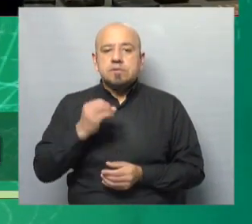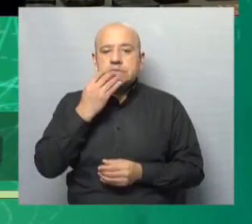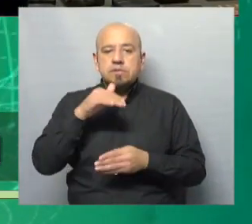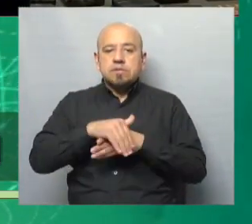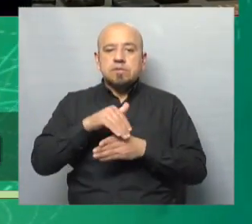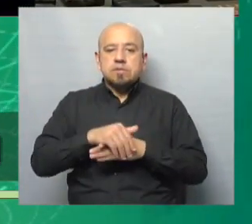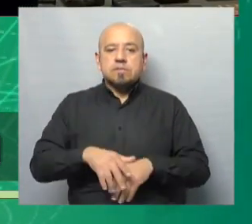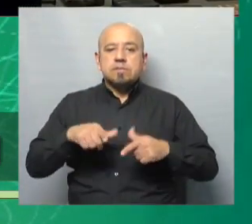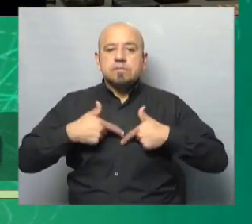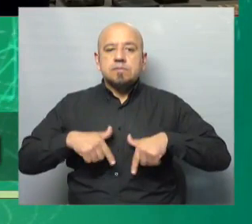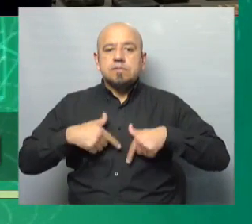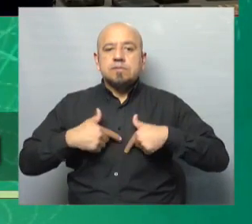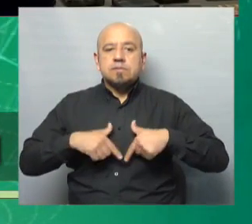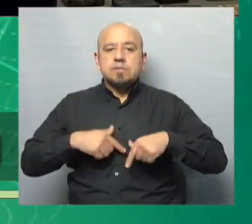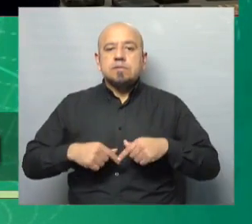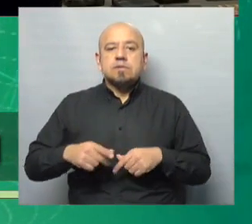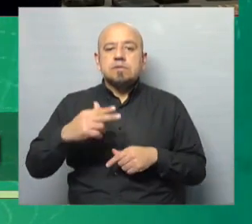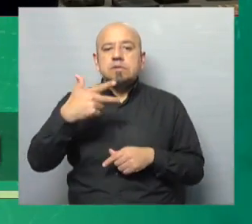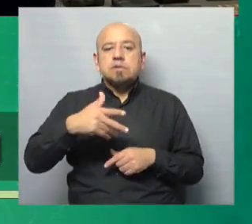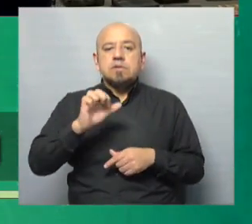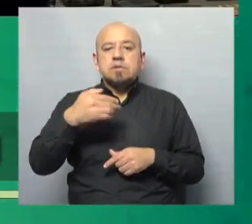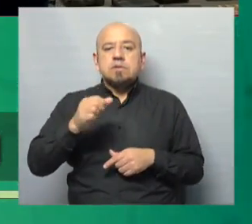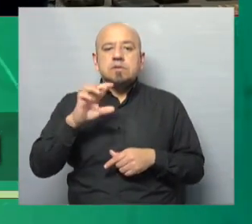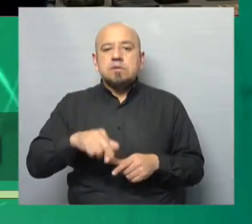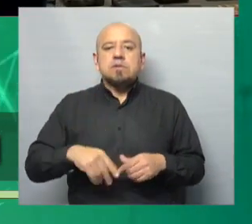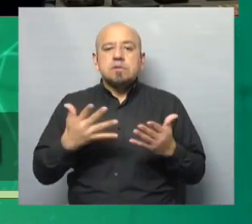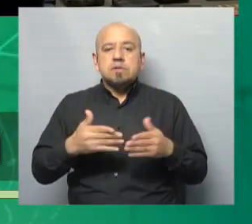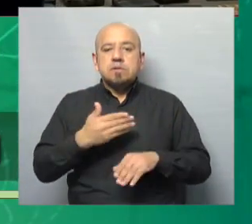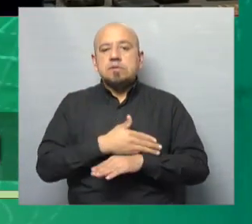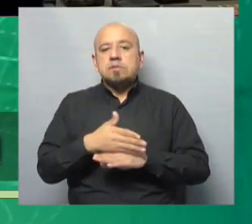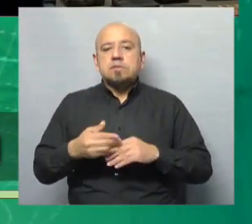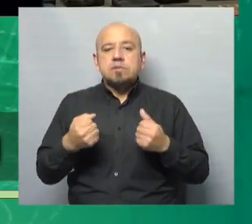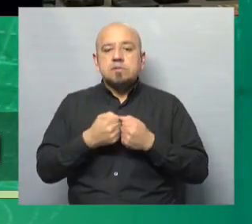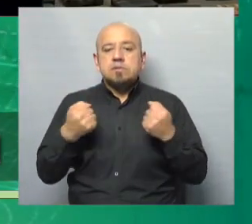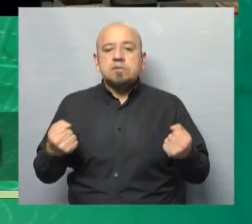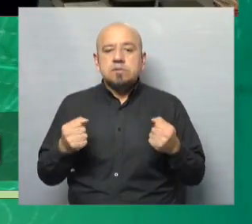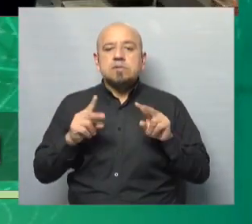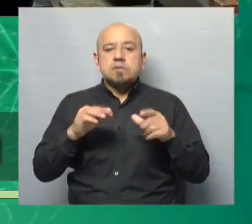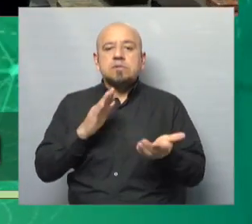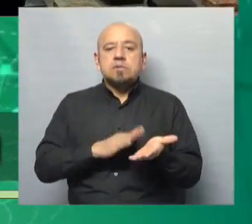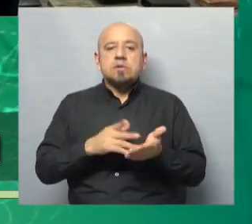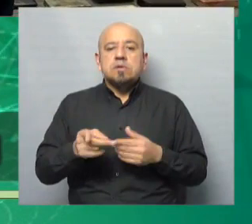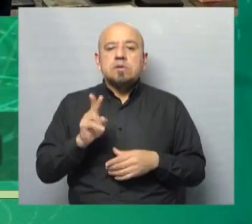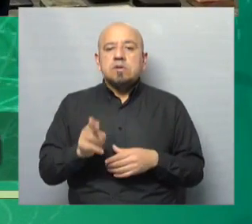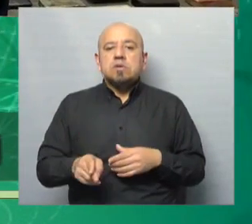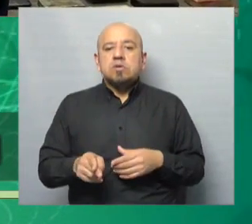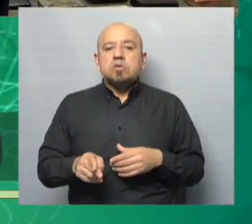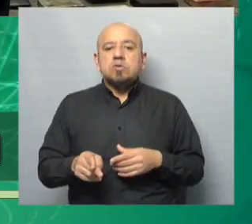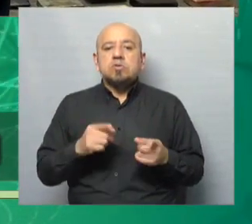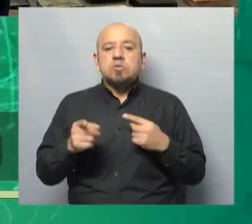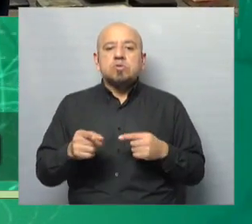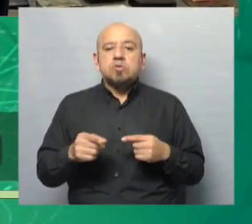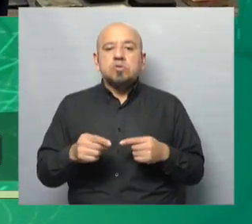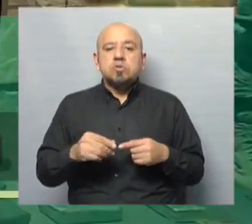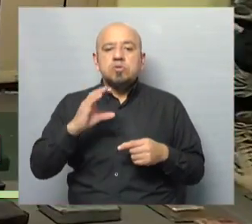el ministro del interior luis alberto heber estaremos ampliando en unos minutos no más sobre lo que dijo de propósito de la renuncia del doctor